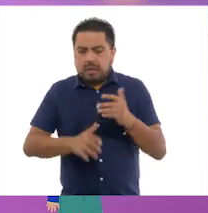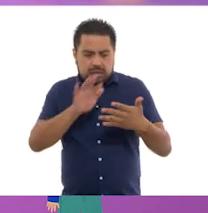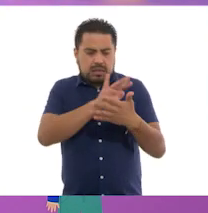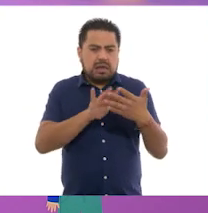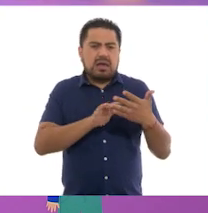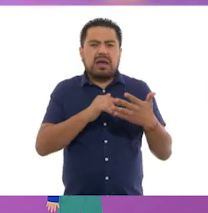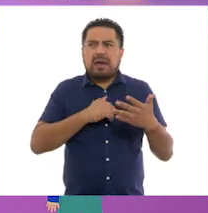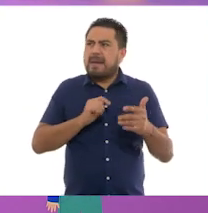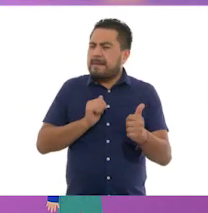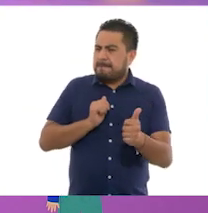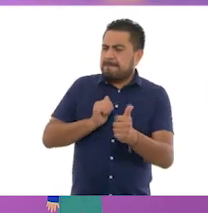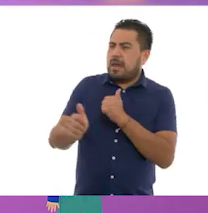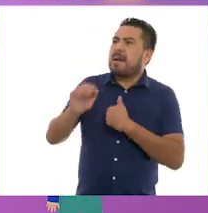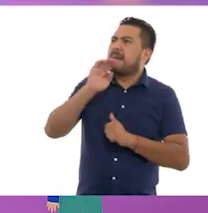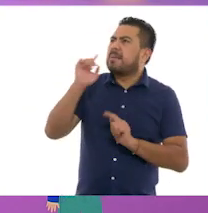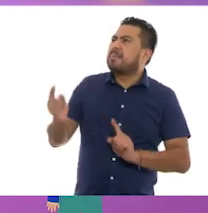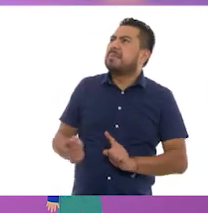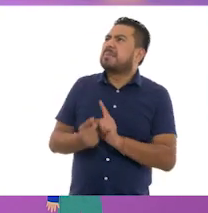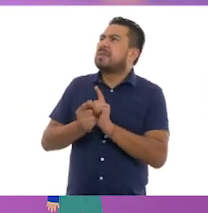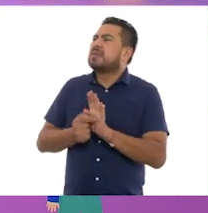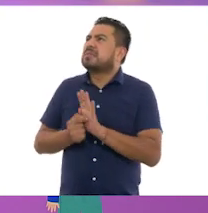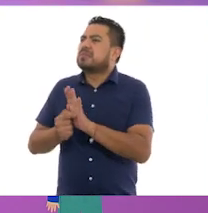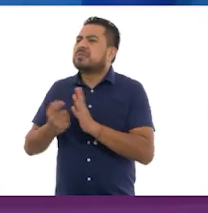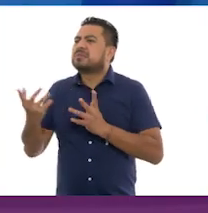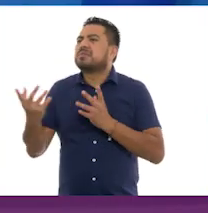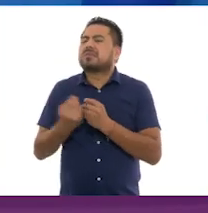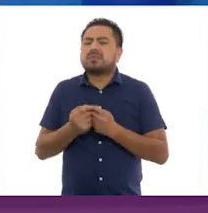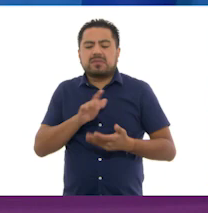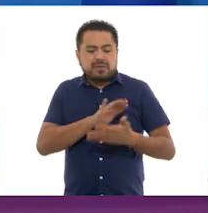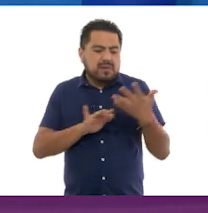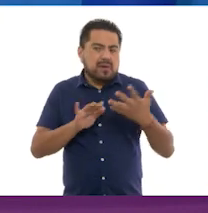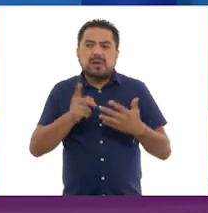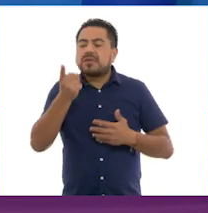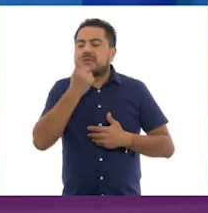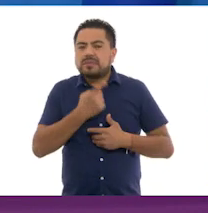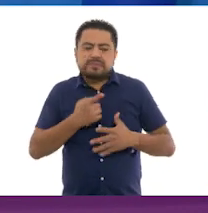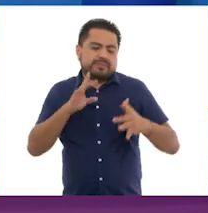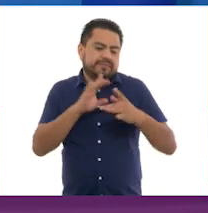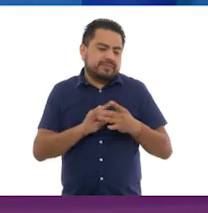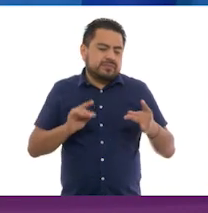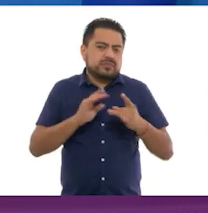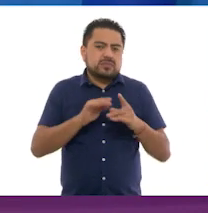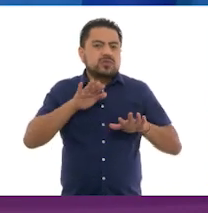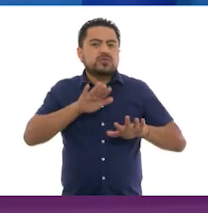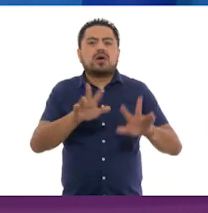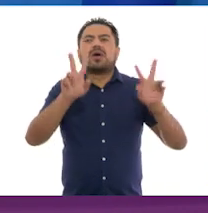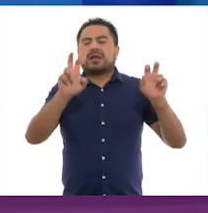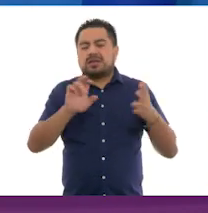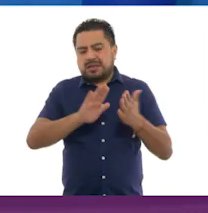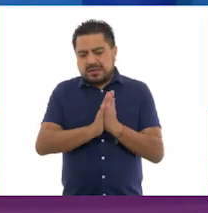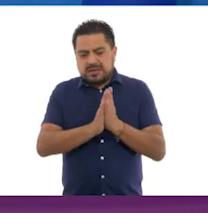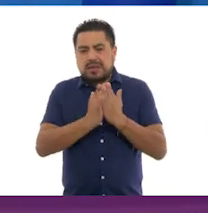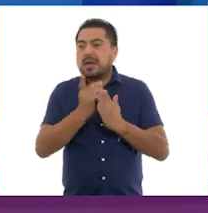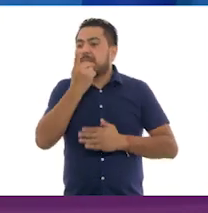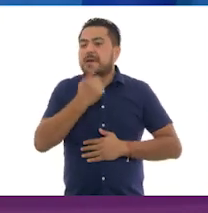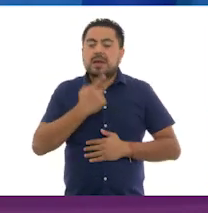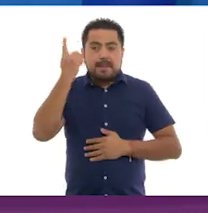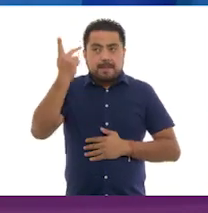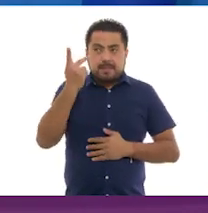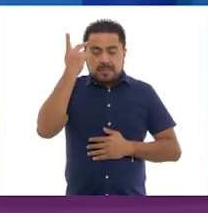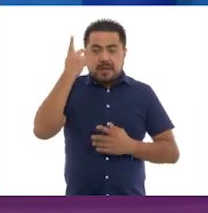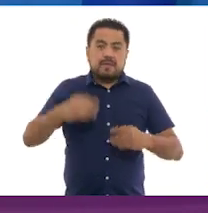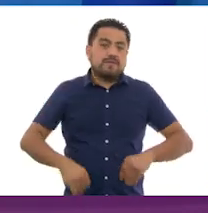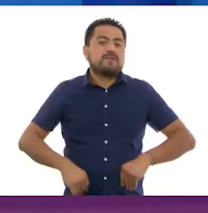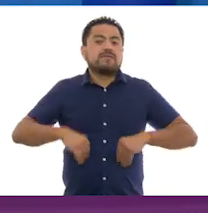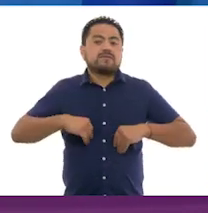con mi mamá a mostrársela. Y la leímos juntos y entonces ella me comenzó a contar sobre el libro. Me dijo que el principito vive en